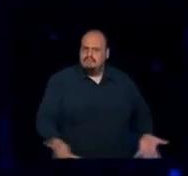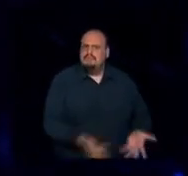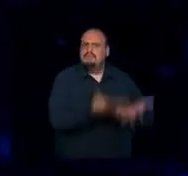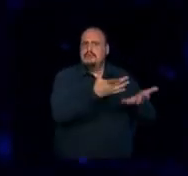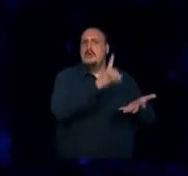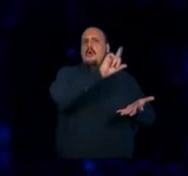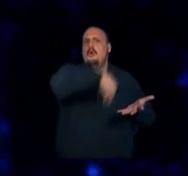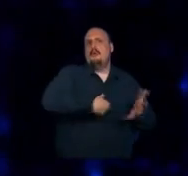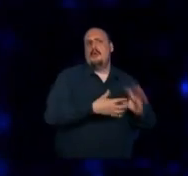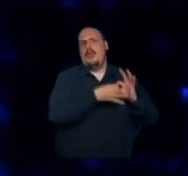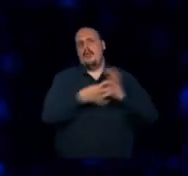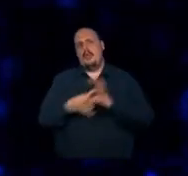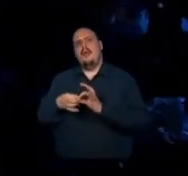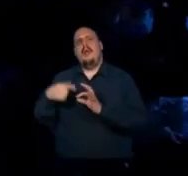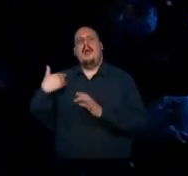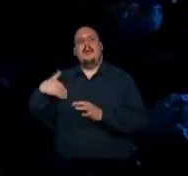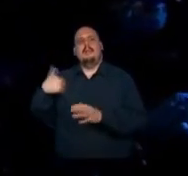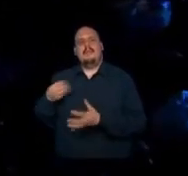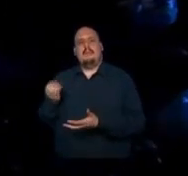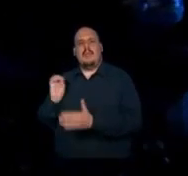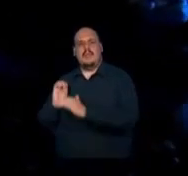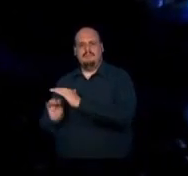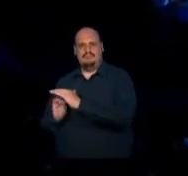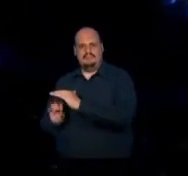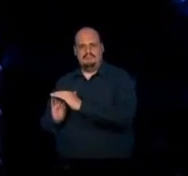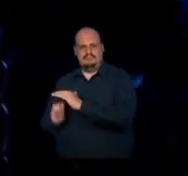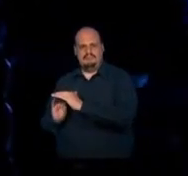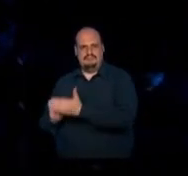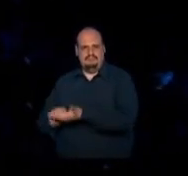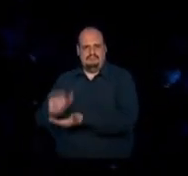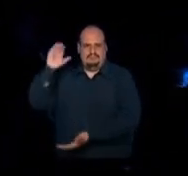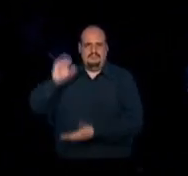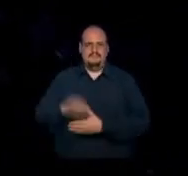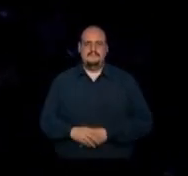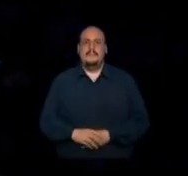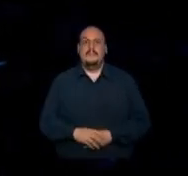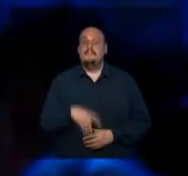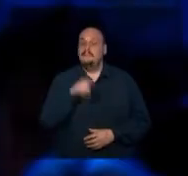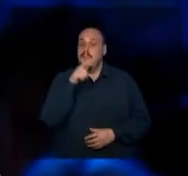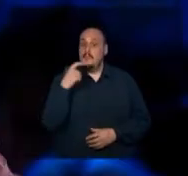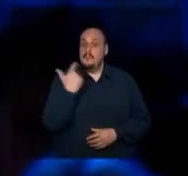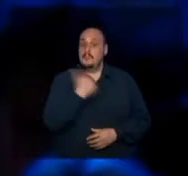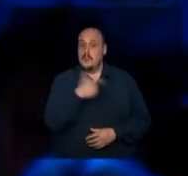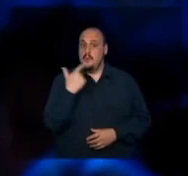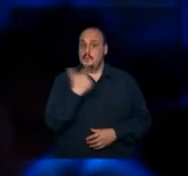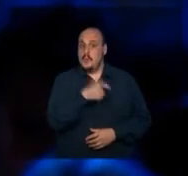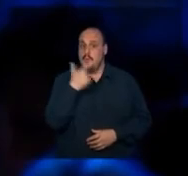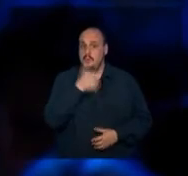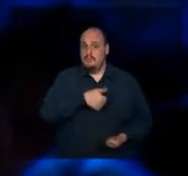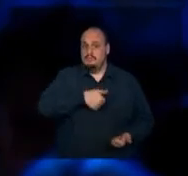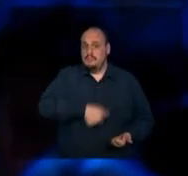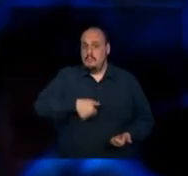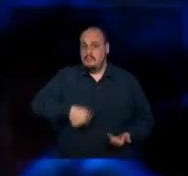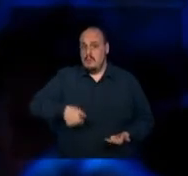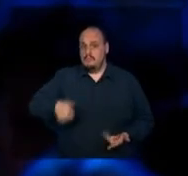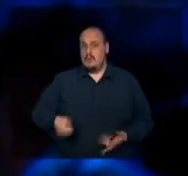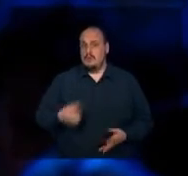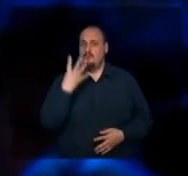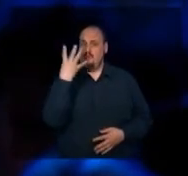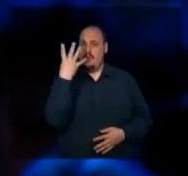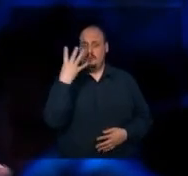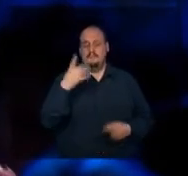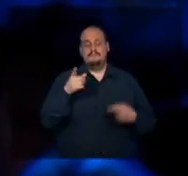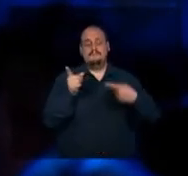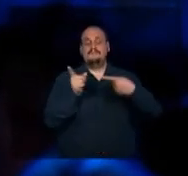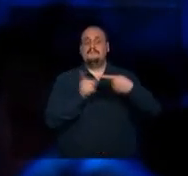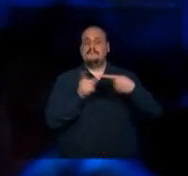la consolidación de las reservas argentinas Gracias Sergio maa hubo cuatro pedidos de derecho a réplica el orden en el